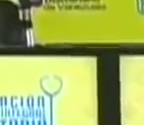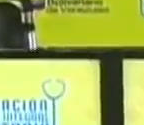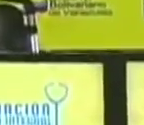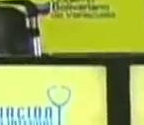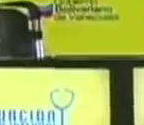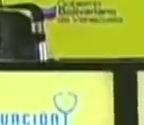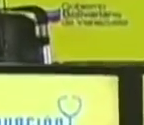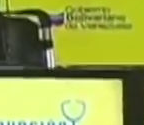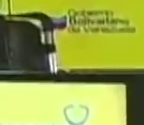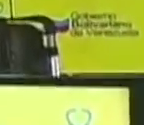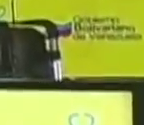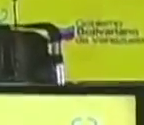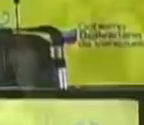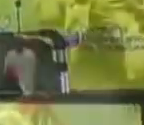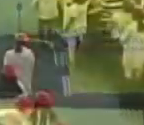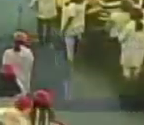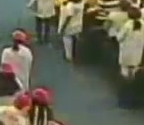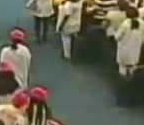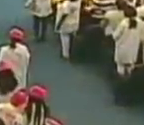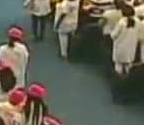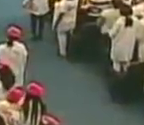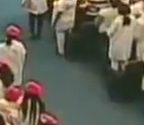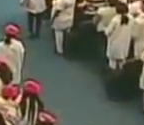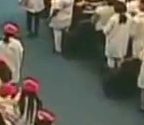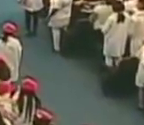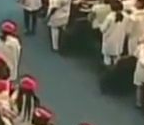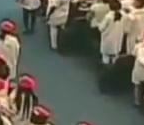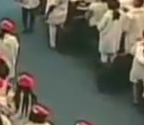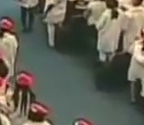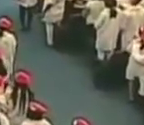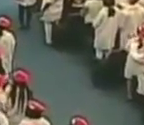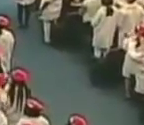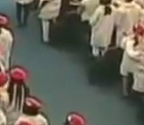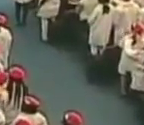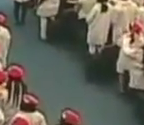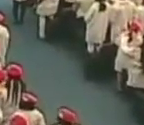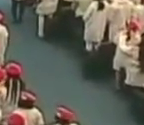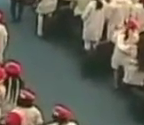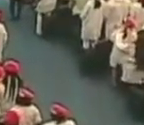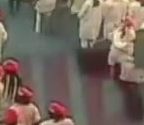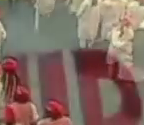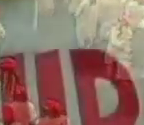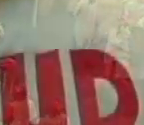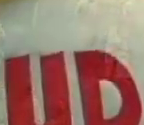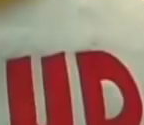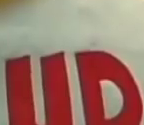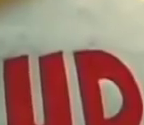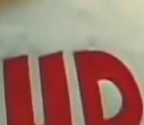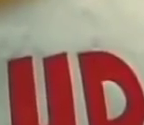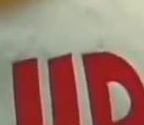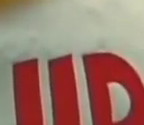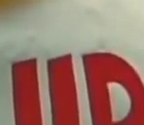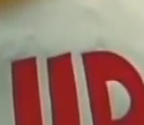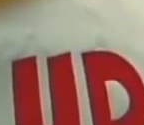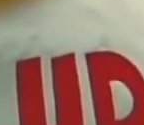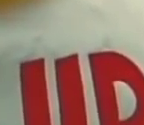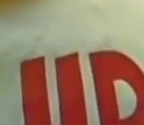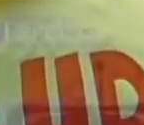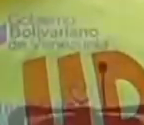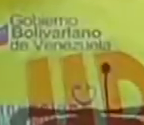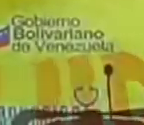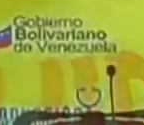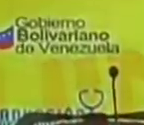medalla como batas blancas, como médicos integrales comunitarios al servicio de las poblaciones más humildes, más vulnerables, y